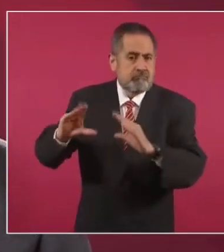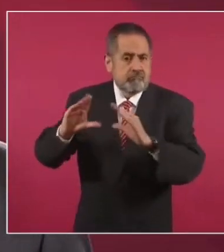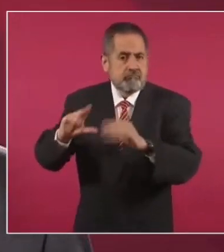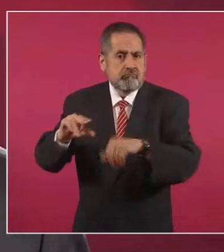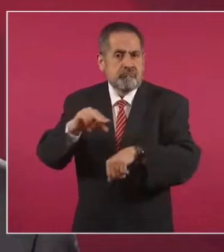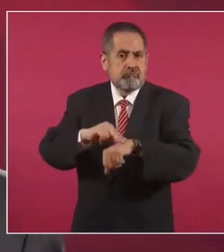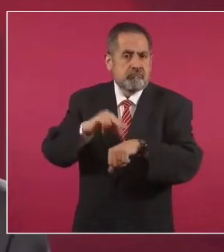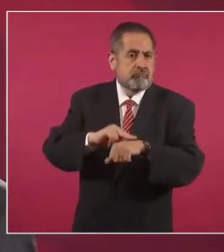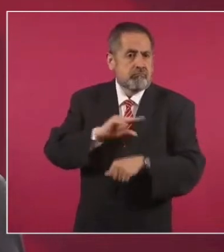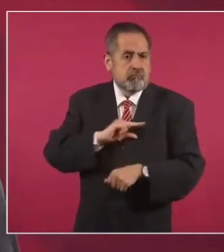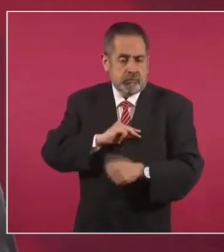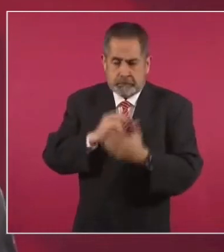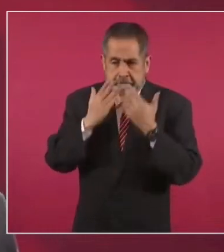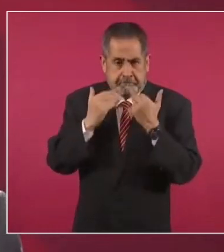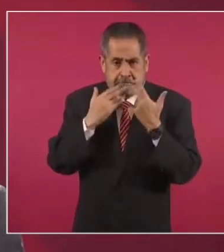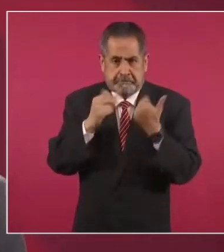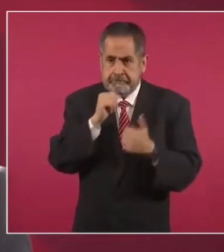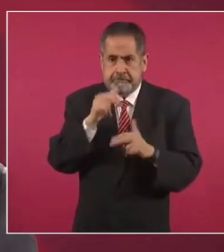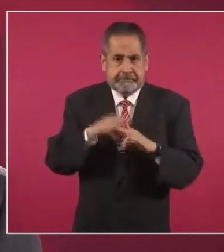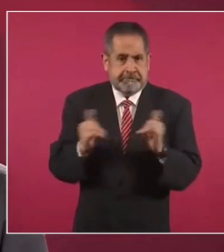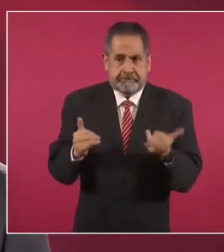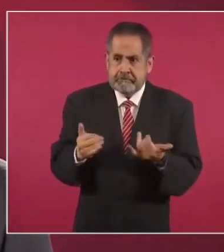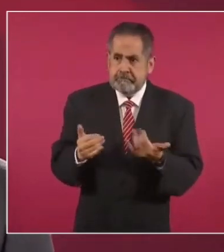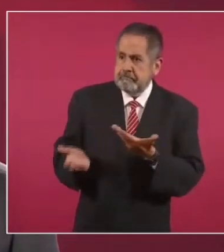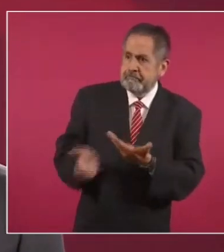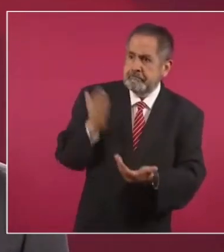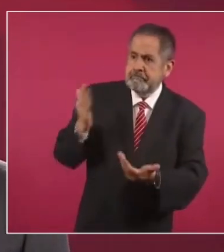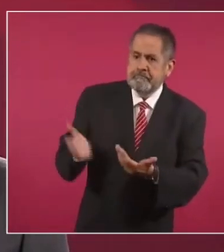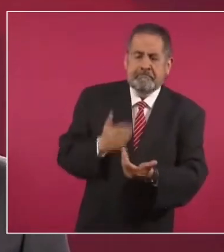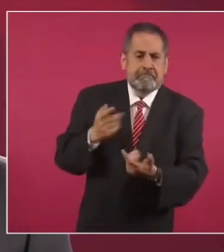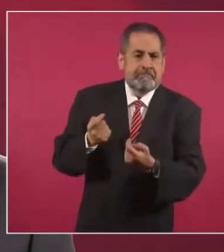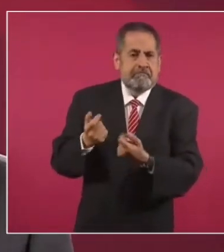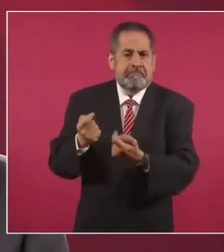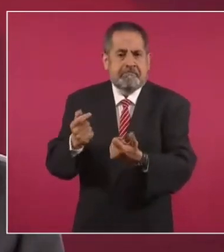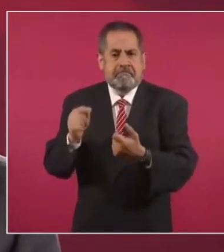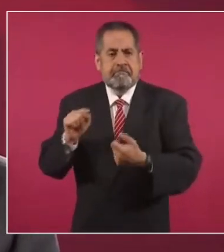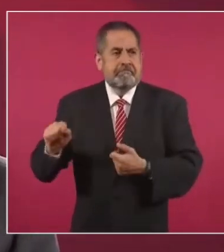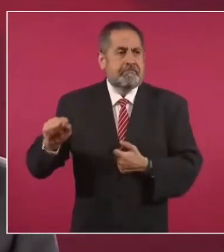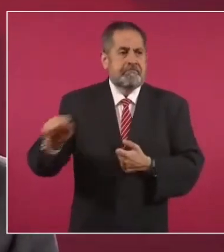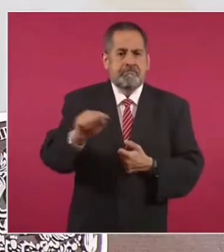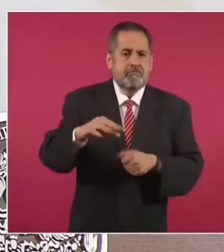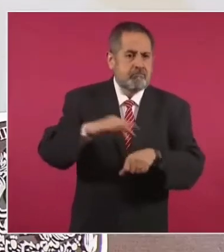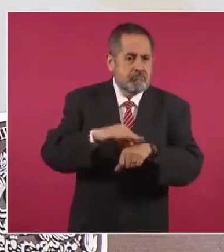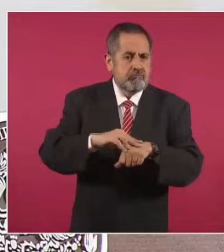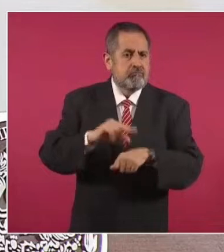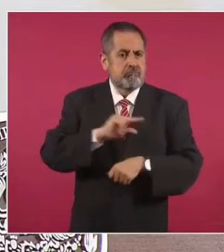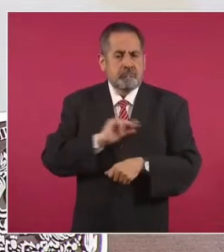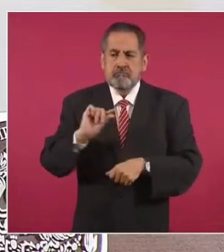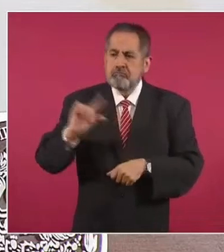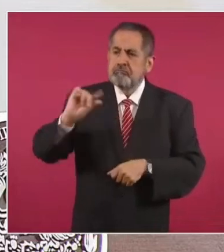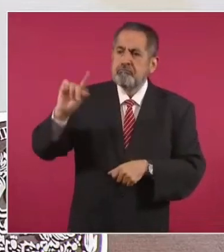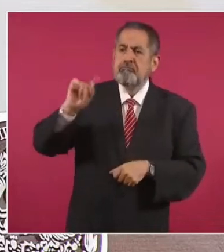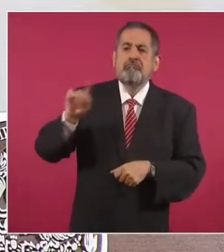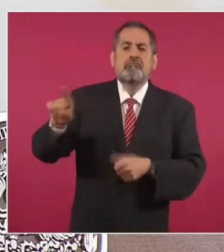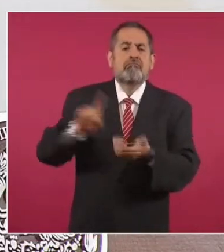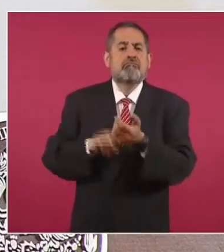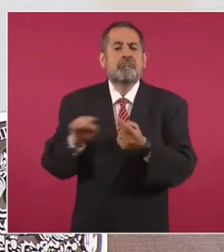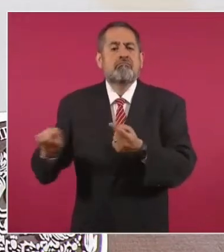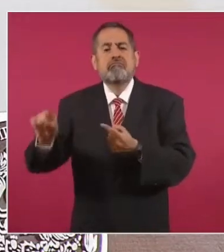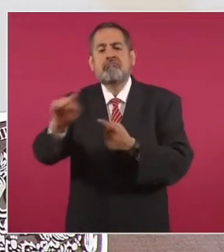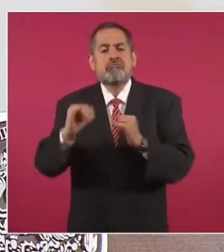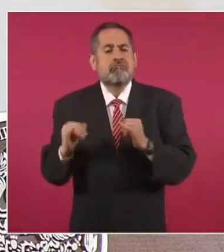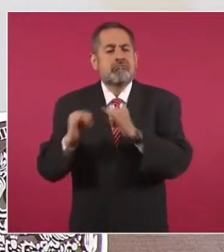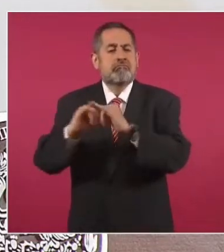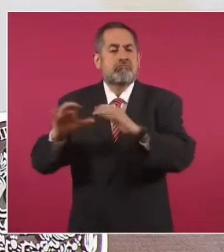especialistas. ¿Por qué no tenemos el suficiente número de médicos, de médicas especialistas en las instituciones públicas que